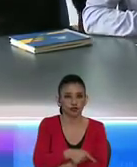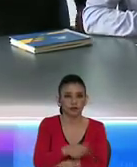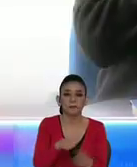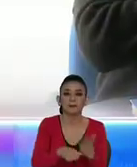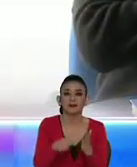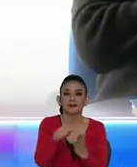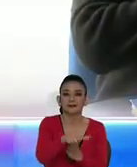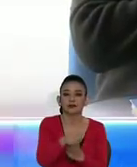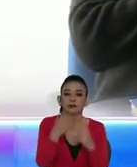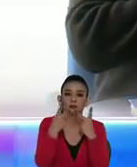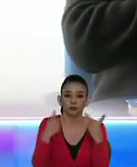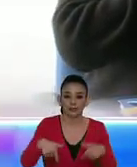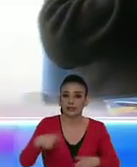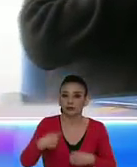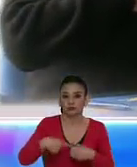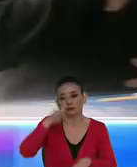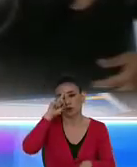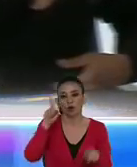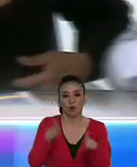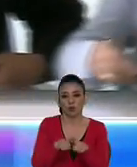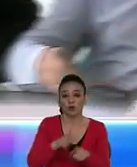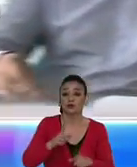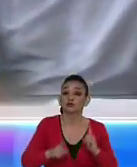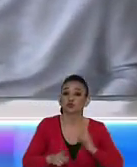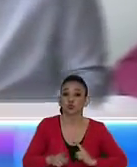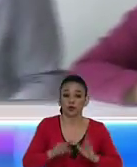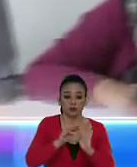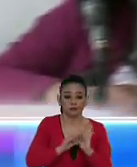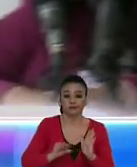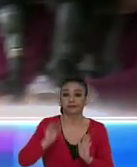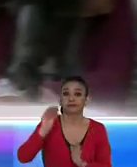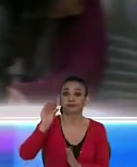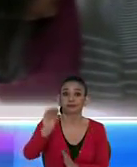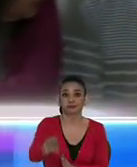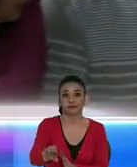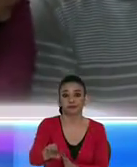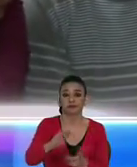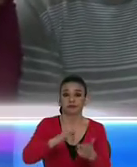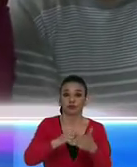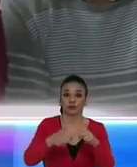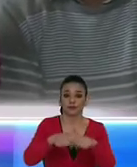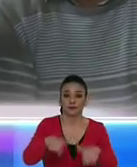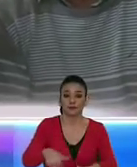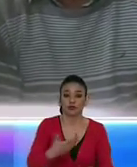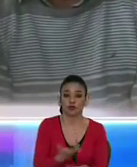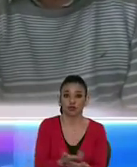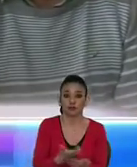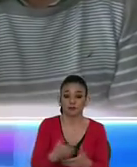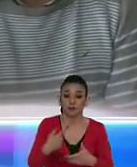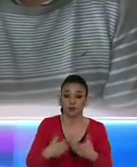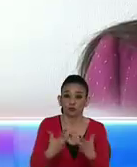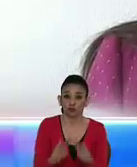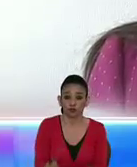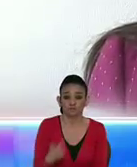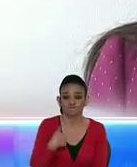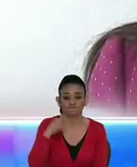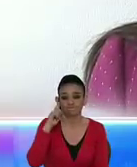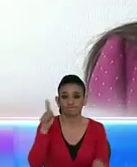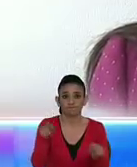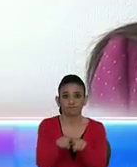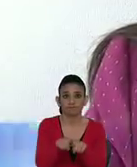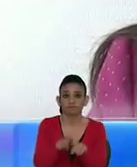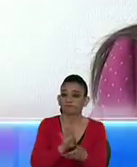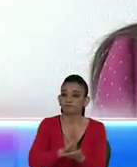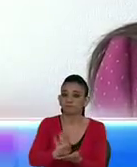no están de acuerdo que un porcentaje de sus salarios sería destinado para enfrentar la situación económica del país. Nosotros rechazamos,